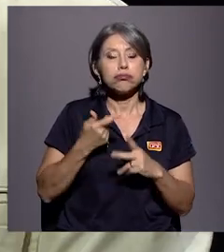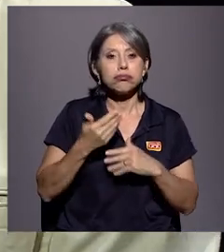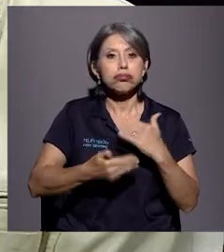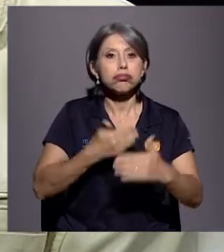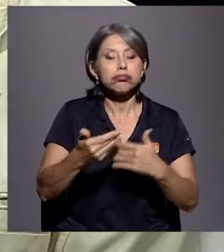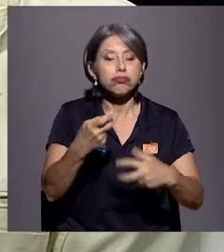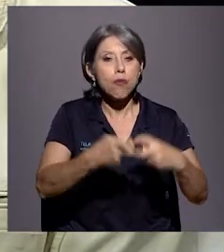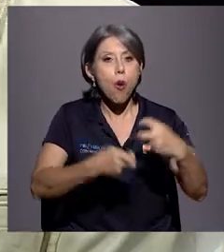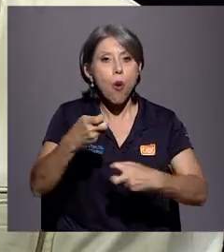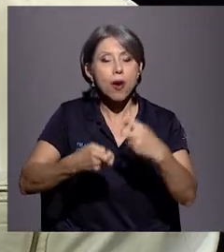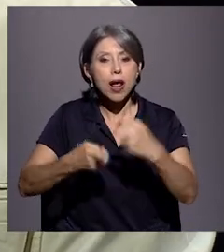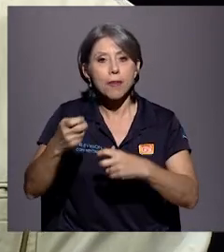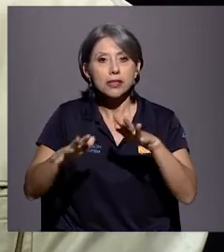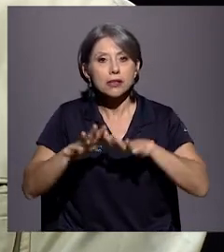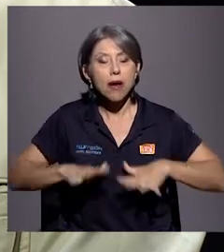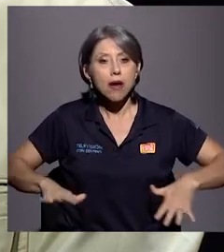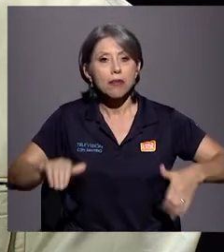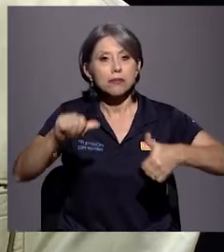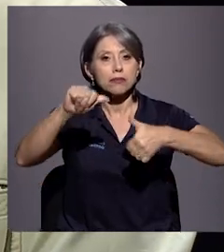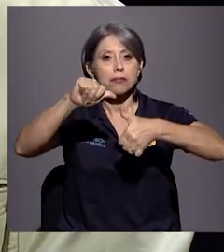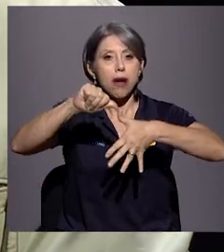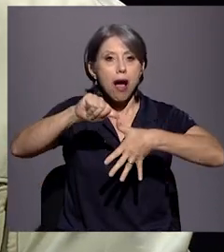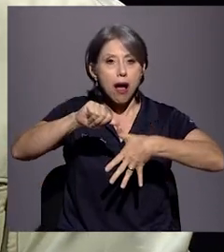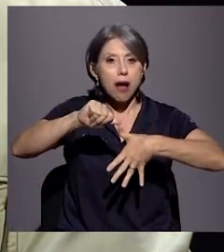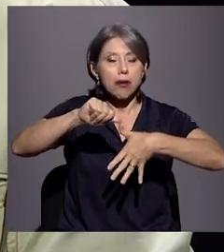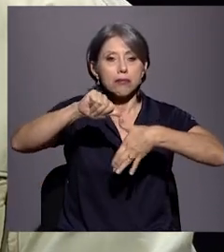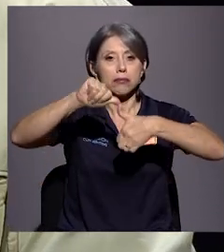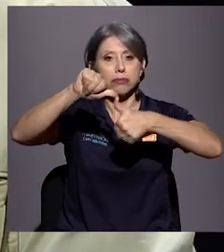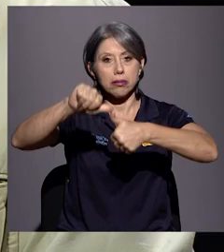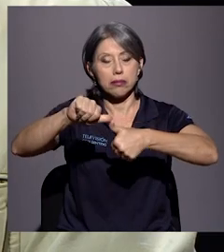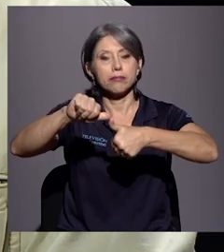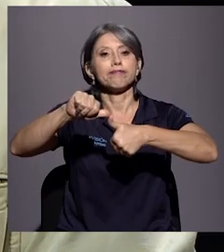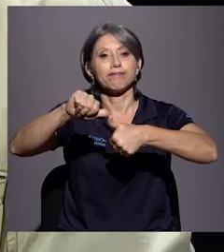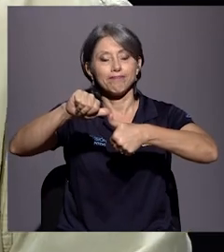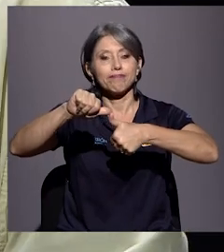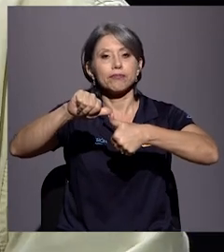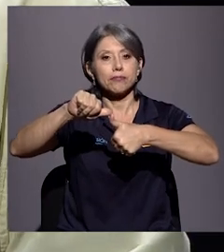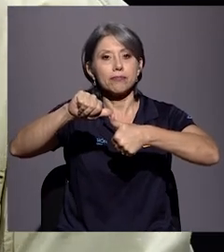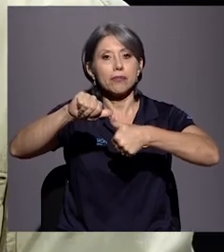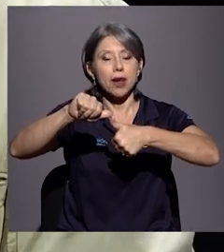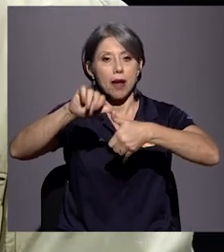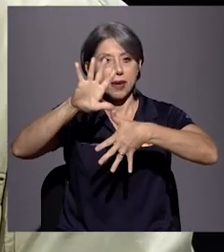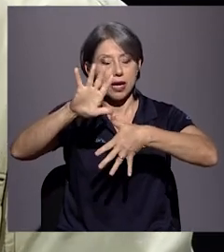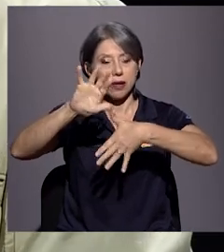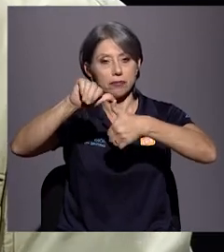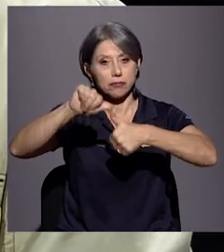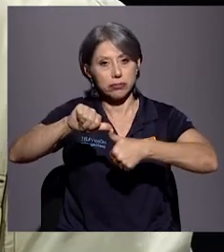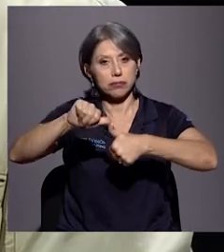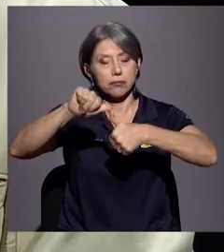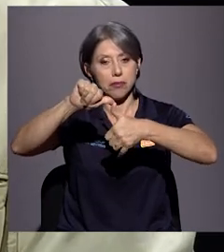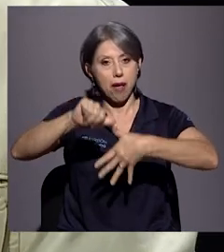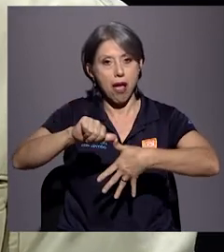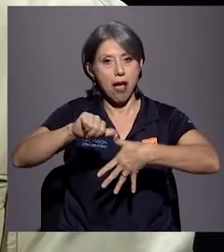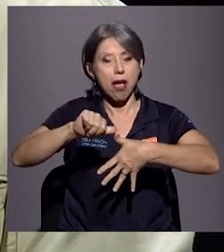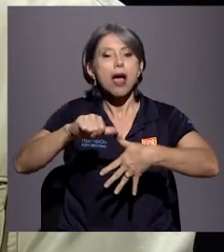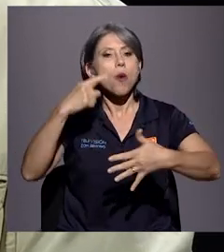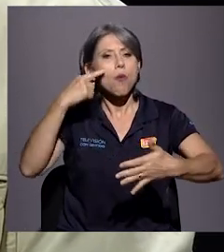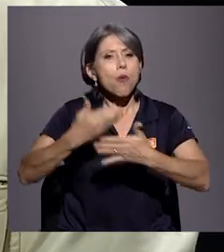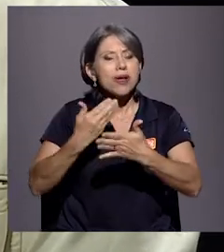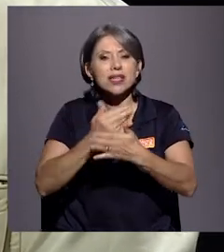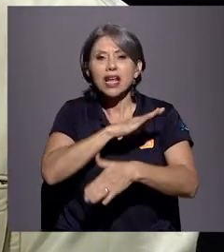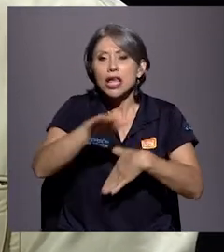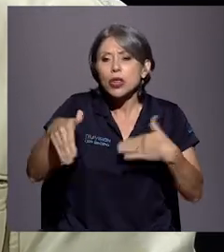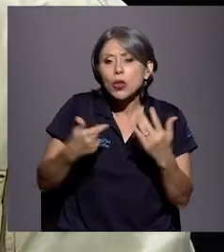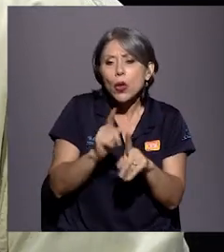continente, tanto en América del Sur como en América Central, que nos muestran que realmente todos estos gaños